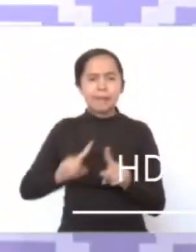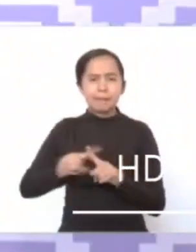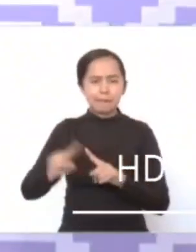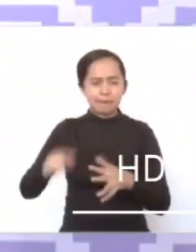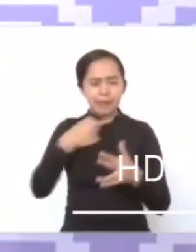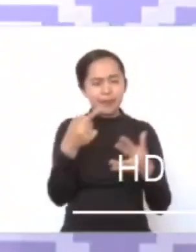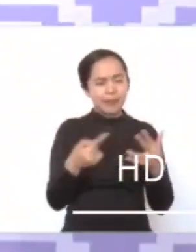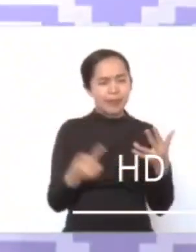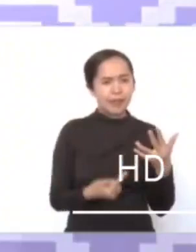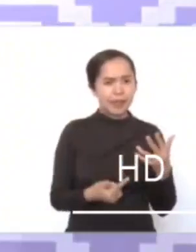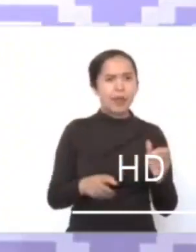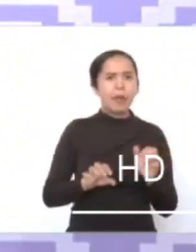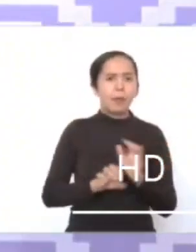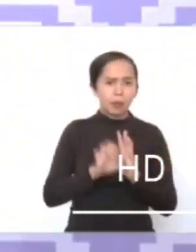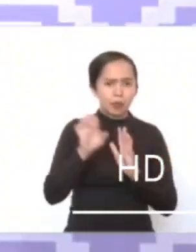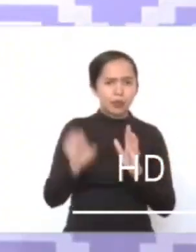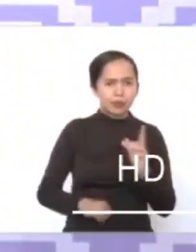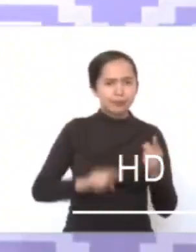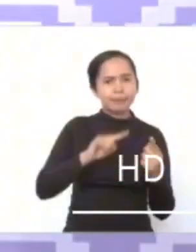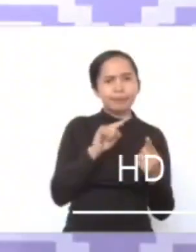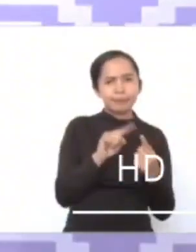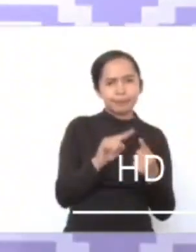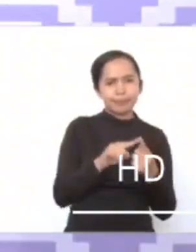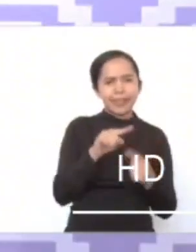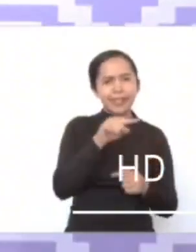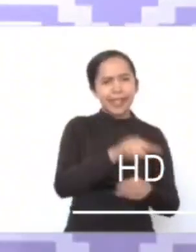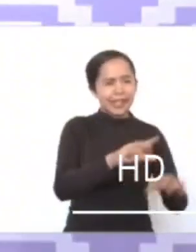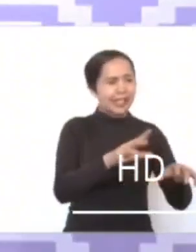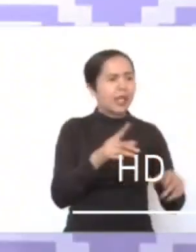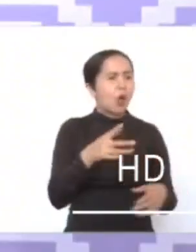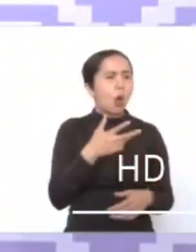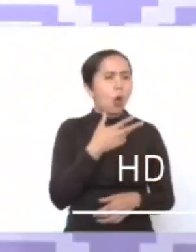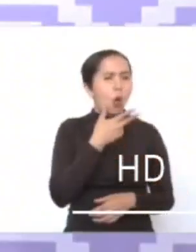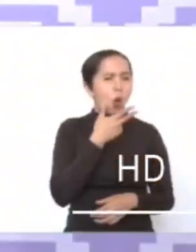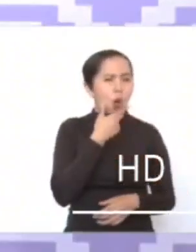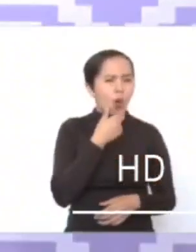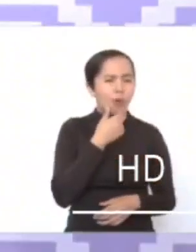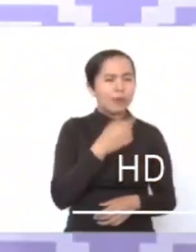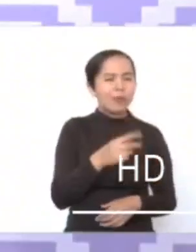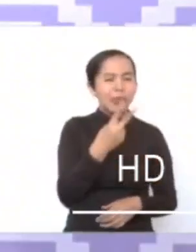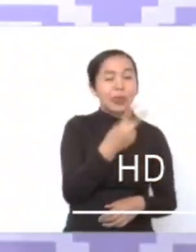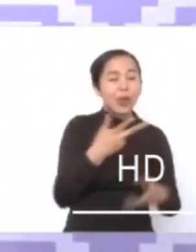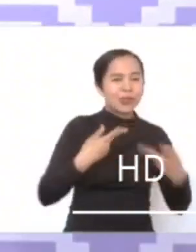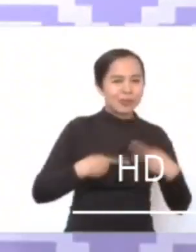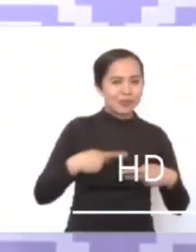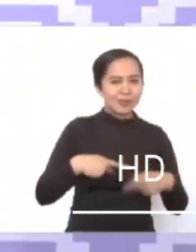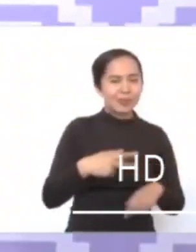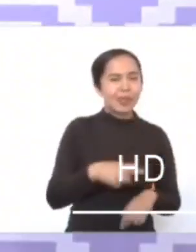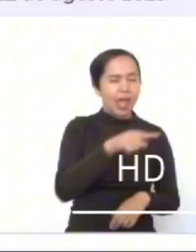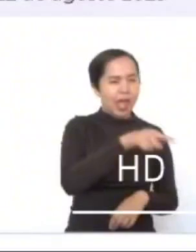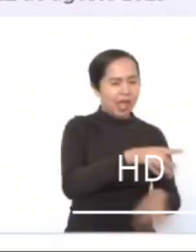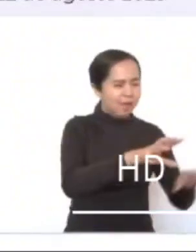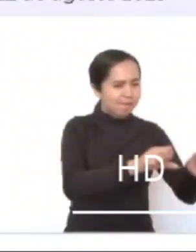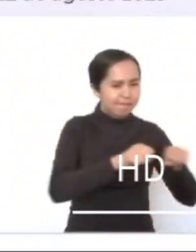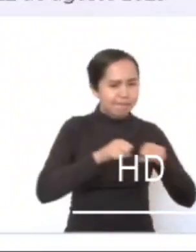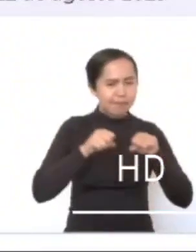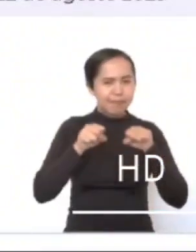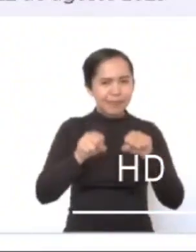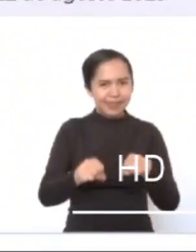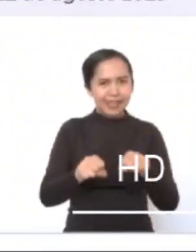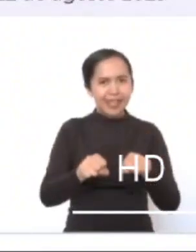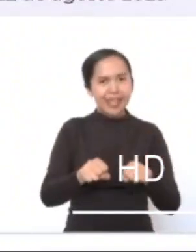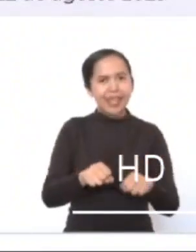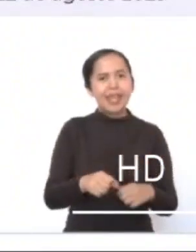obtenido. En el primer caso, les menciono la detención de dos personas por el feminicidio de una joven ocurrido